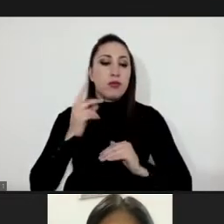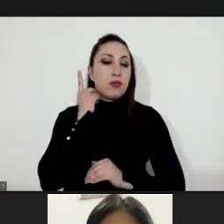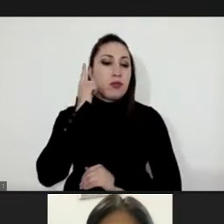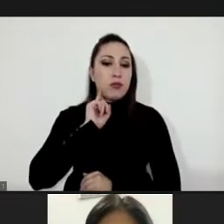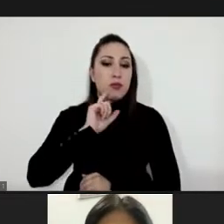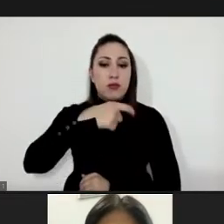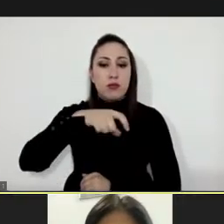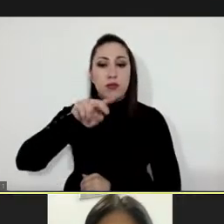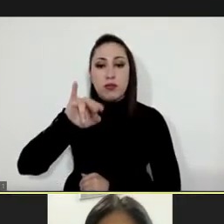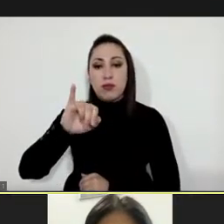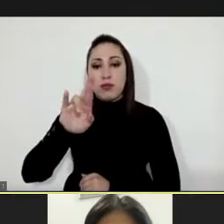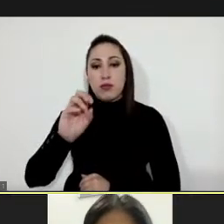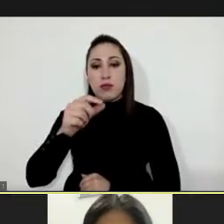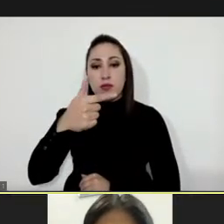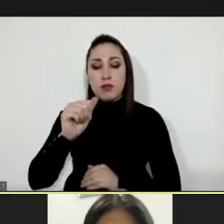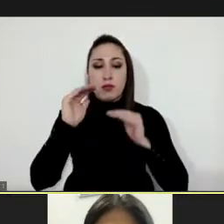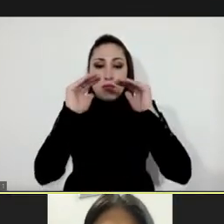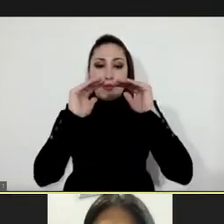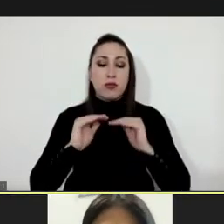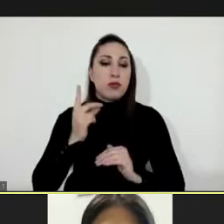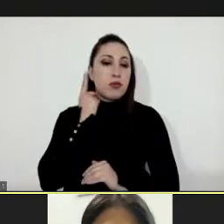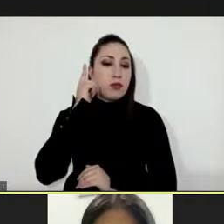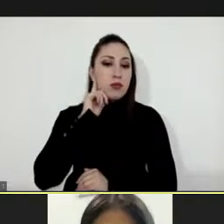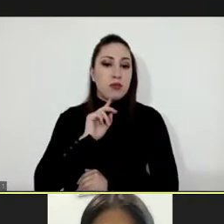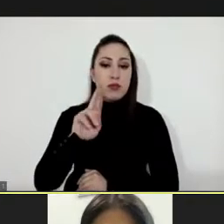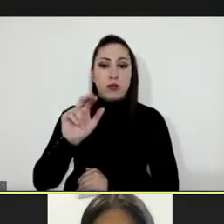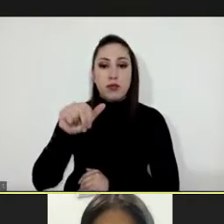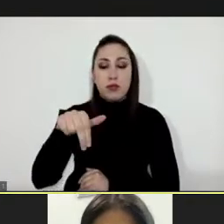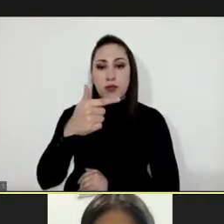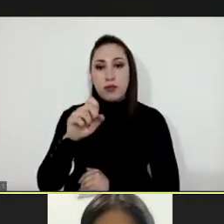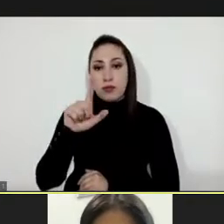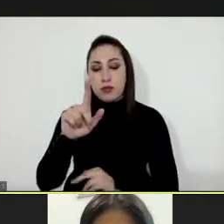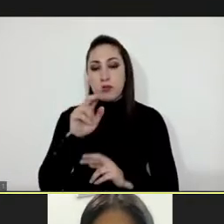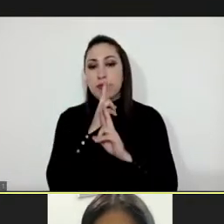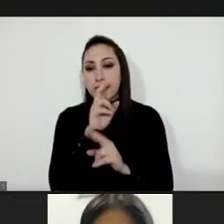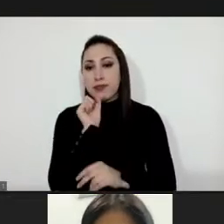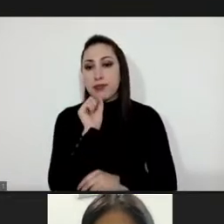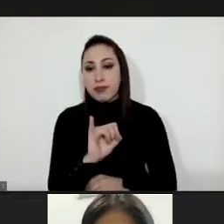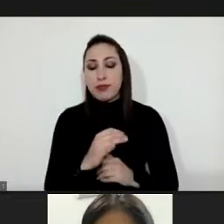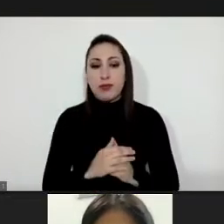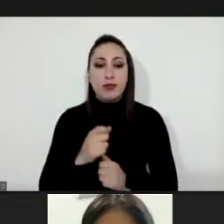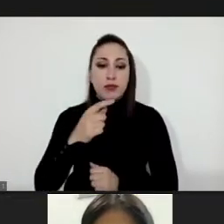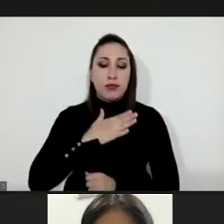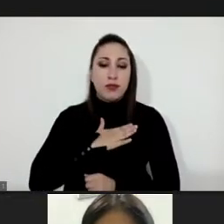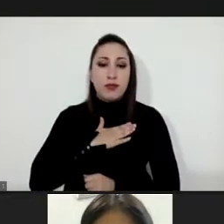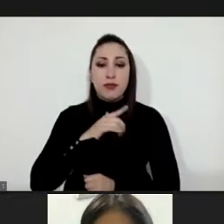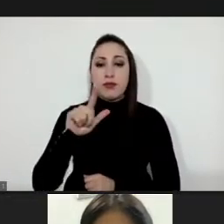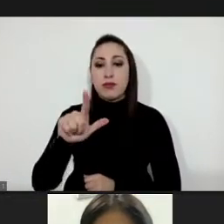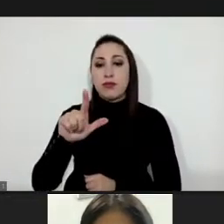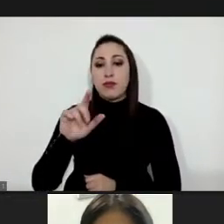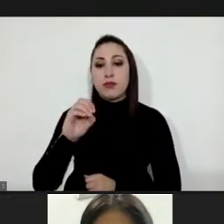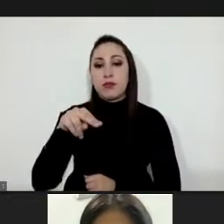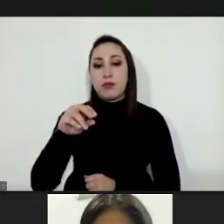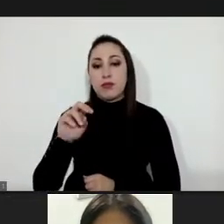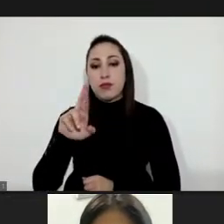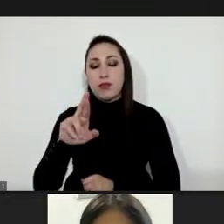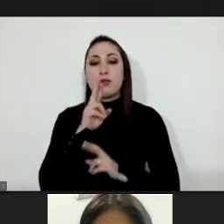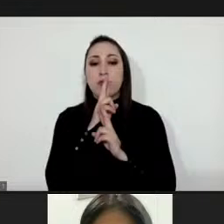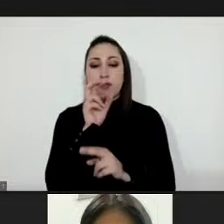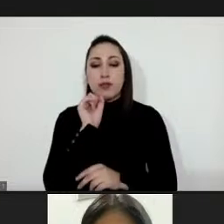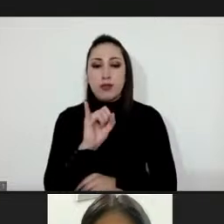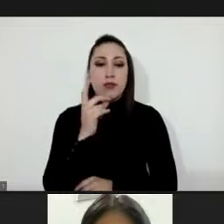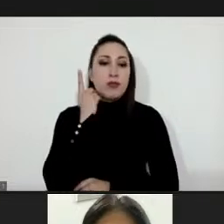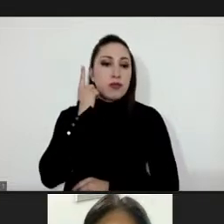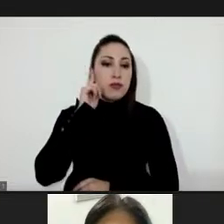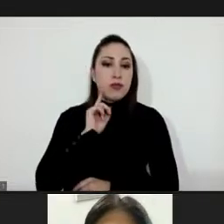América Alejandra Rangel Lorenzana. América Rangel, a favor. La de la voz, Leonor Gómez Otegui, a favor.